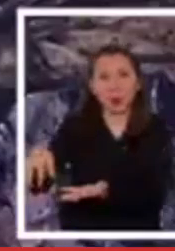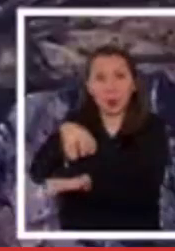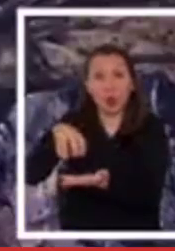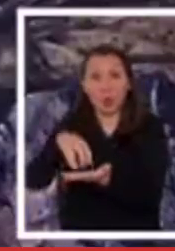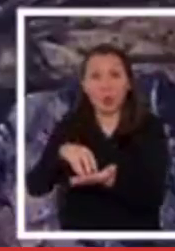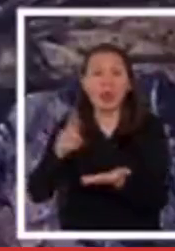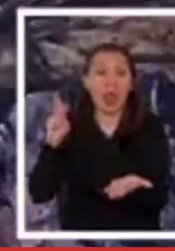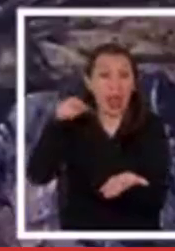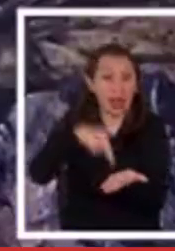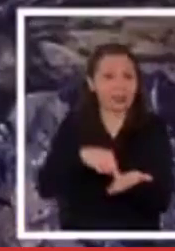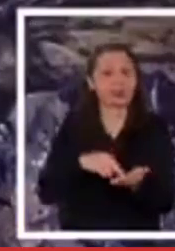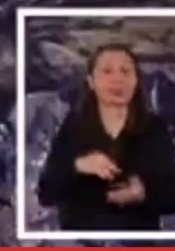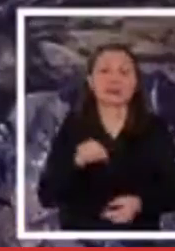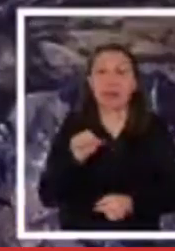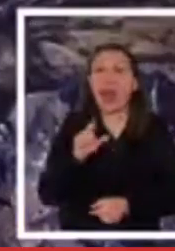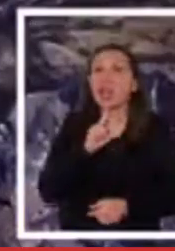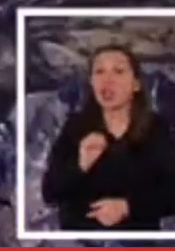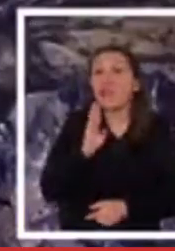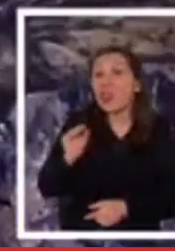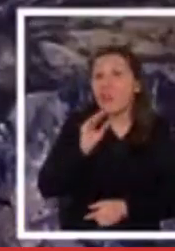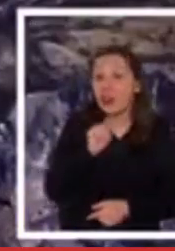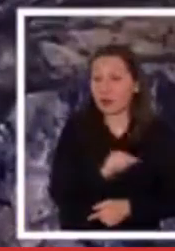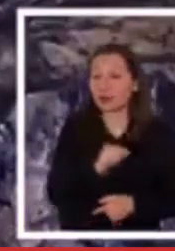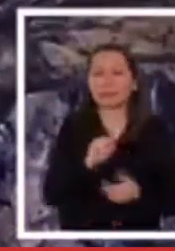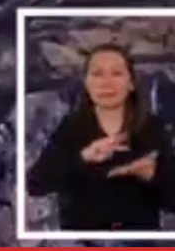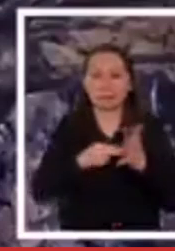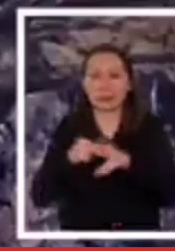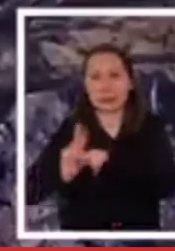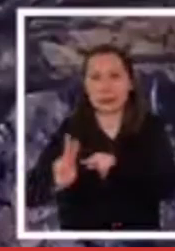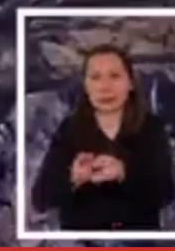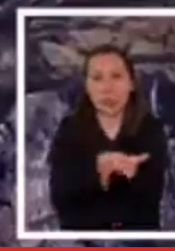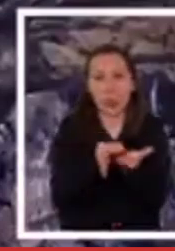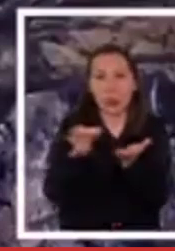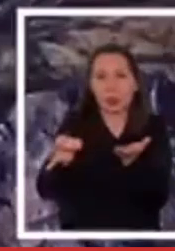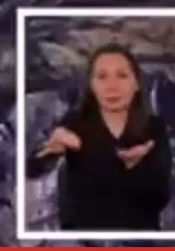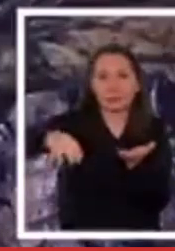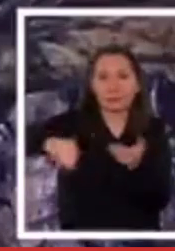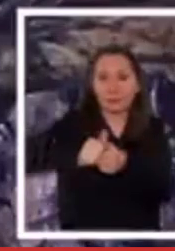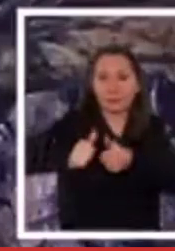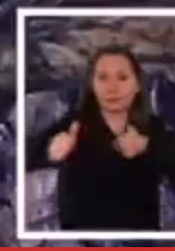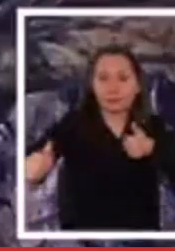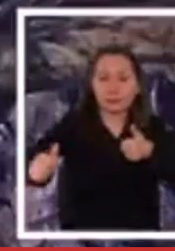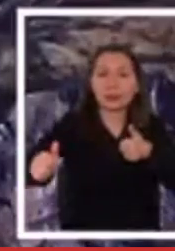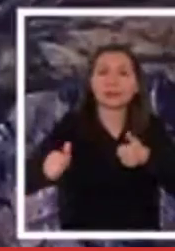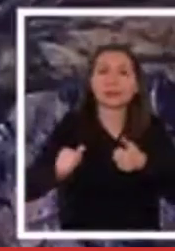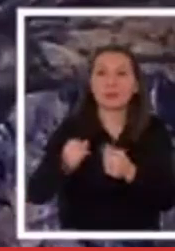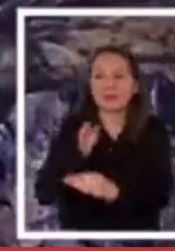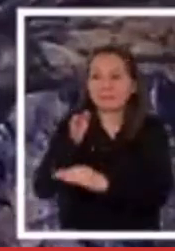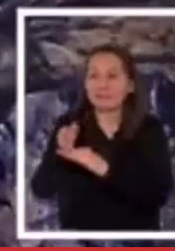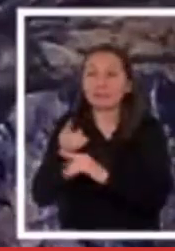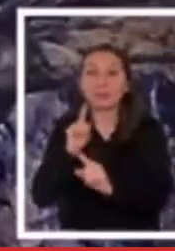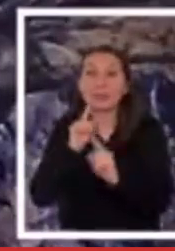la comuna de alto biobío sabemos que todavía están resolviendo El problema del aislamiento y por tanto el proceso de la